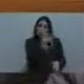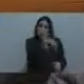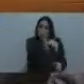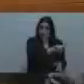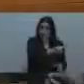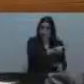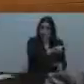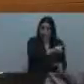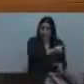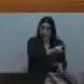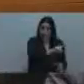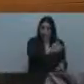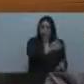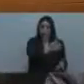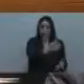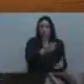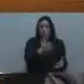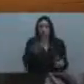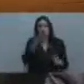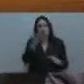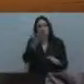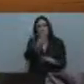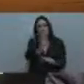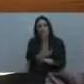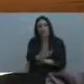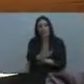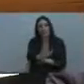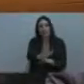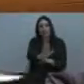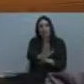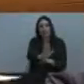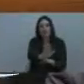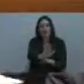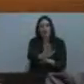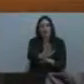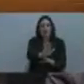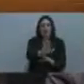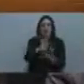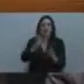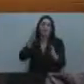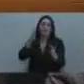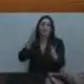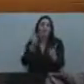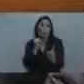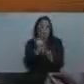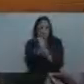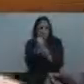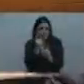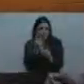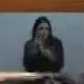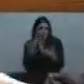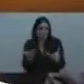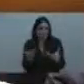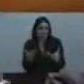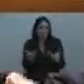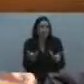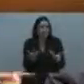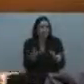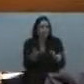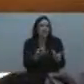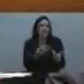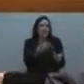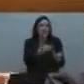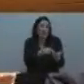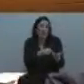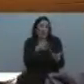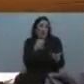recurso y la culpa es del Partido Popular y de Foro Asturias. De verdad que usted es única. Pero mire, yo no voy a entrar en el juego y voy a ir directamente a lo